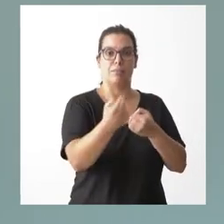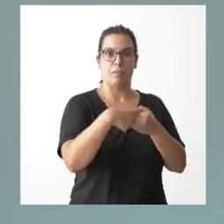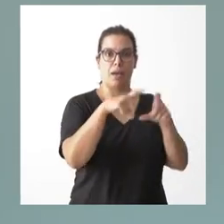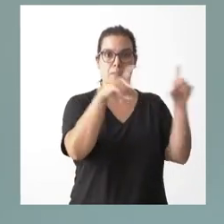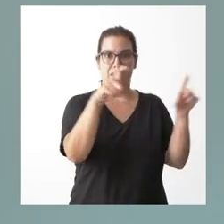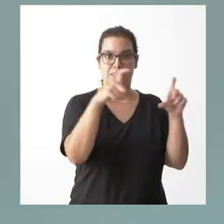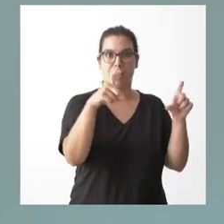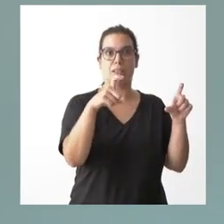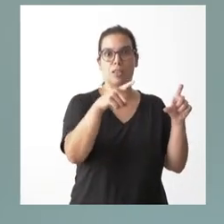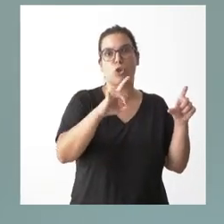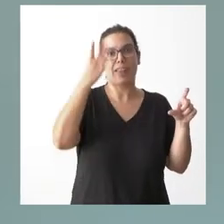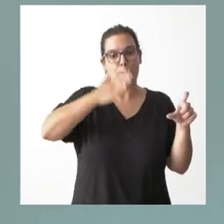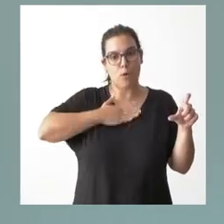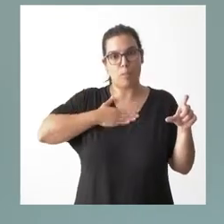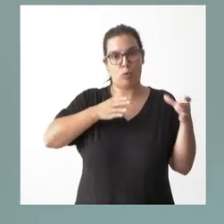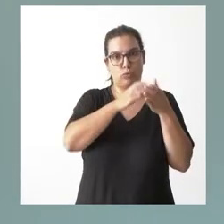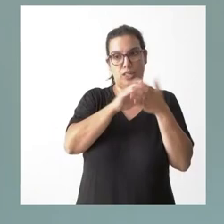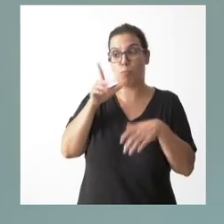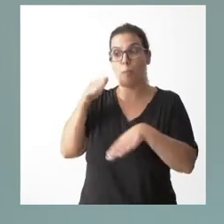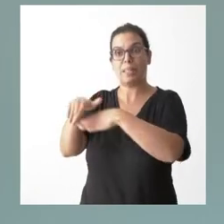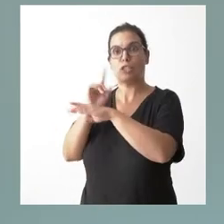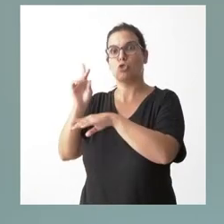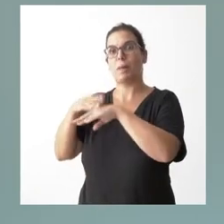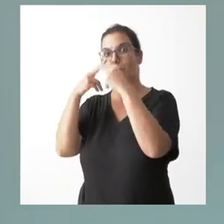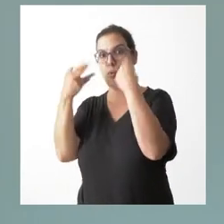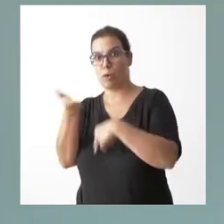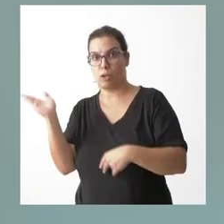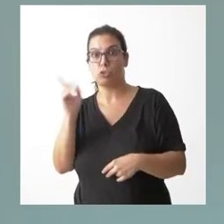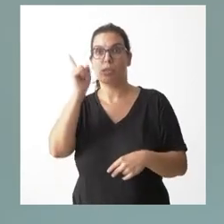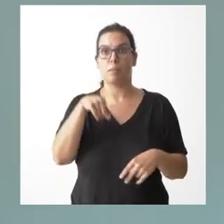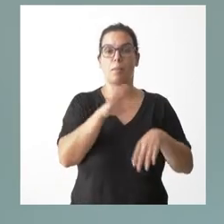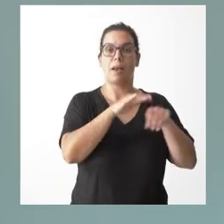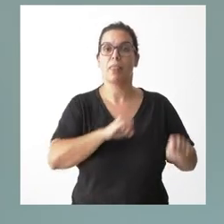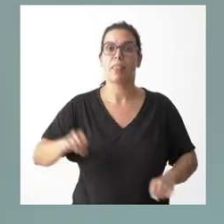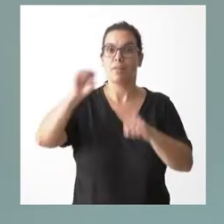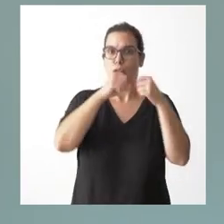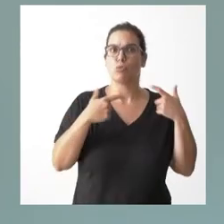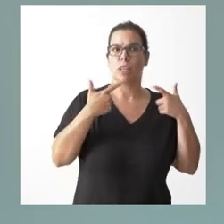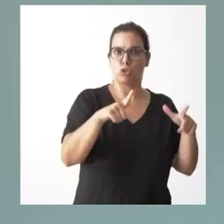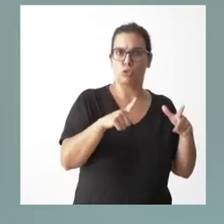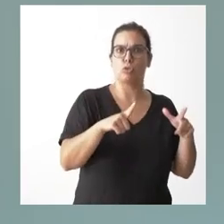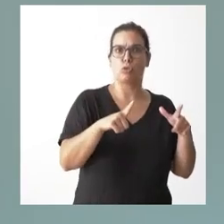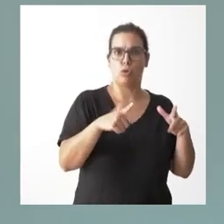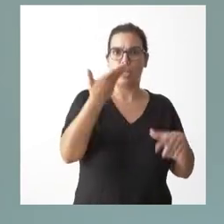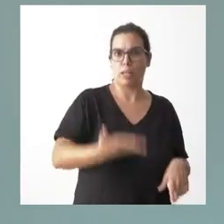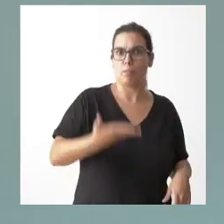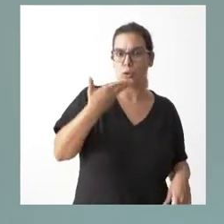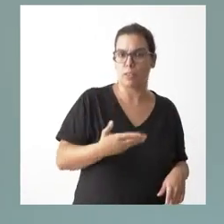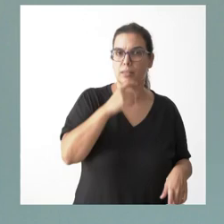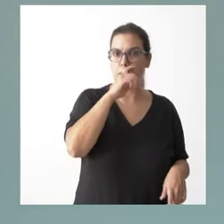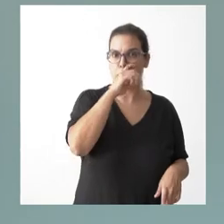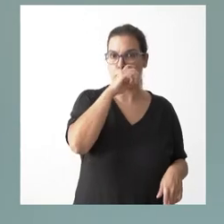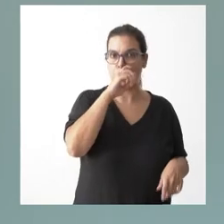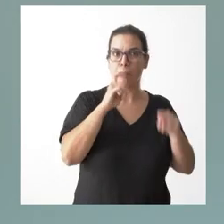sido una iniciativa de la Junta de Castilla y León para seguir defendiendo también a un sector productivo muy importante, para tener en cuenta